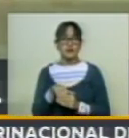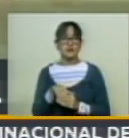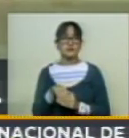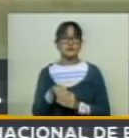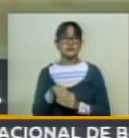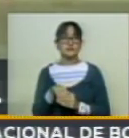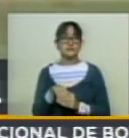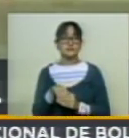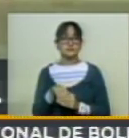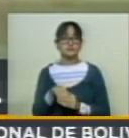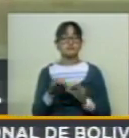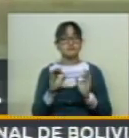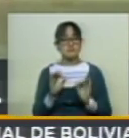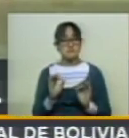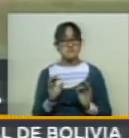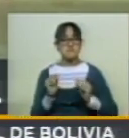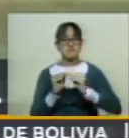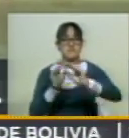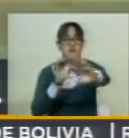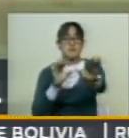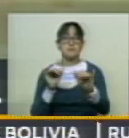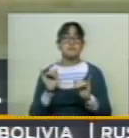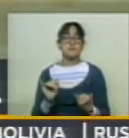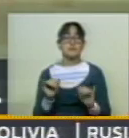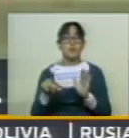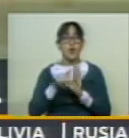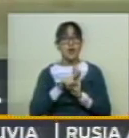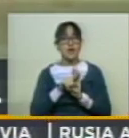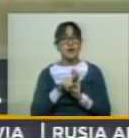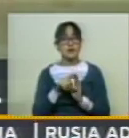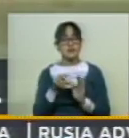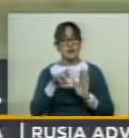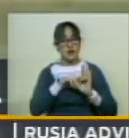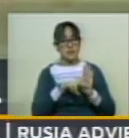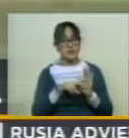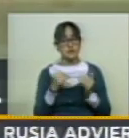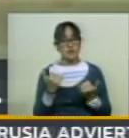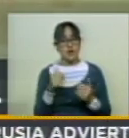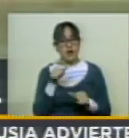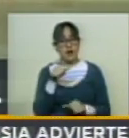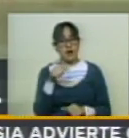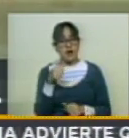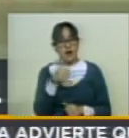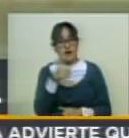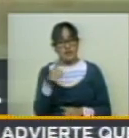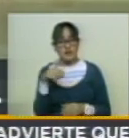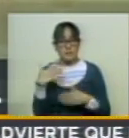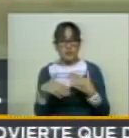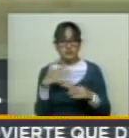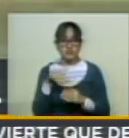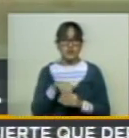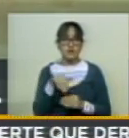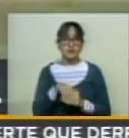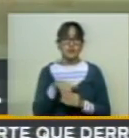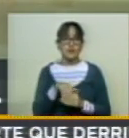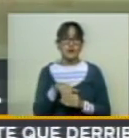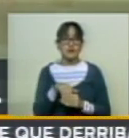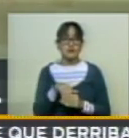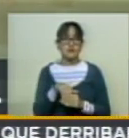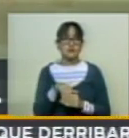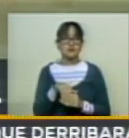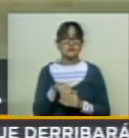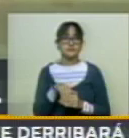por supuesto, en la ley y en el reglamento, pero que establece para cada proceso electoral, digamos, la cantidad